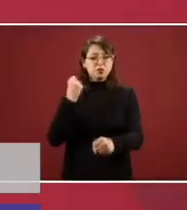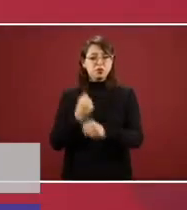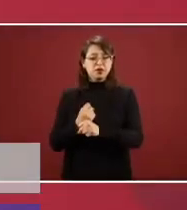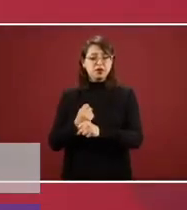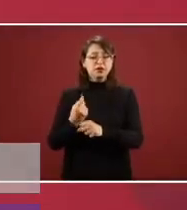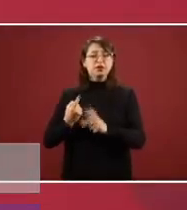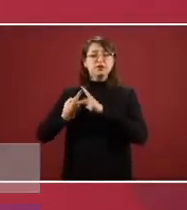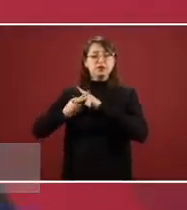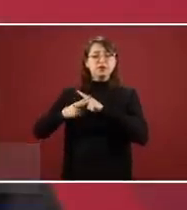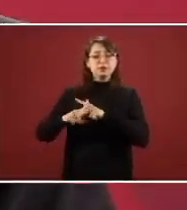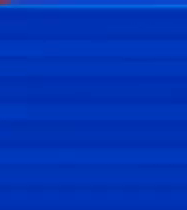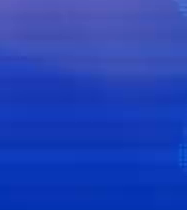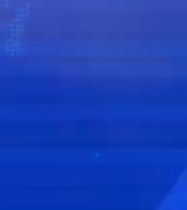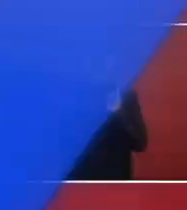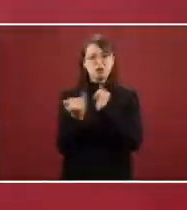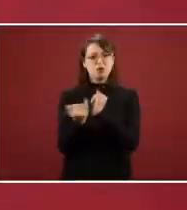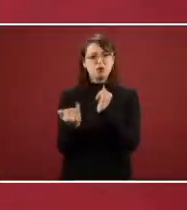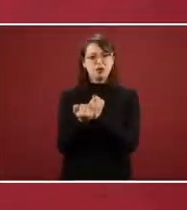185.56 pesos diarios.